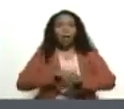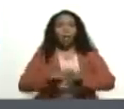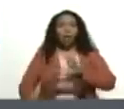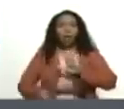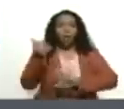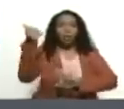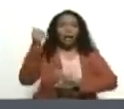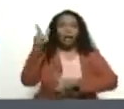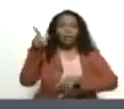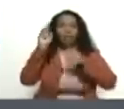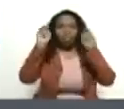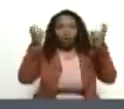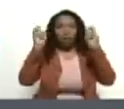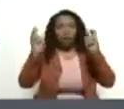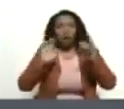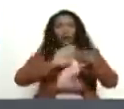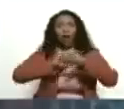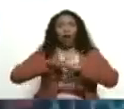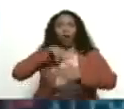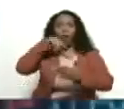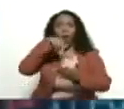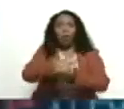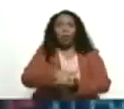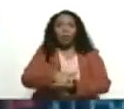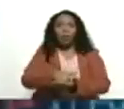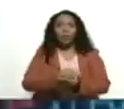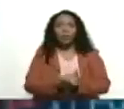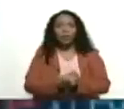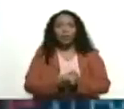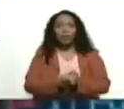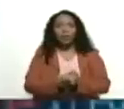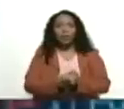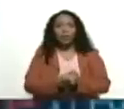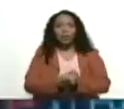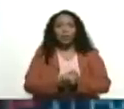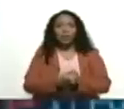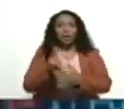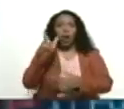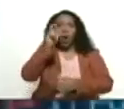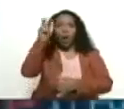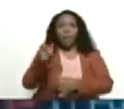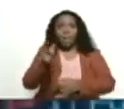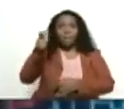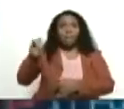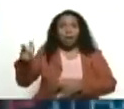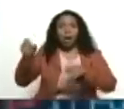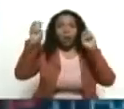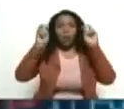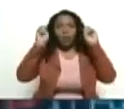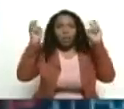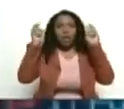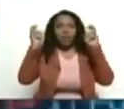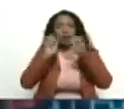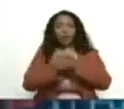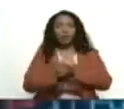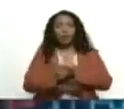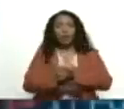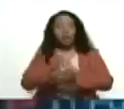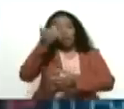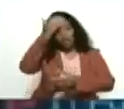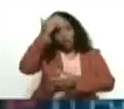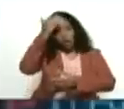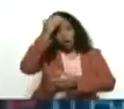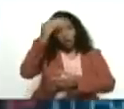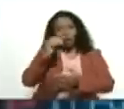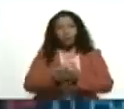ese genocida llamado Elliot Abrams y los genocidas de nuevo cuño, Donald Trump,